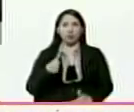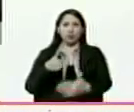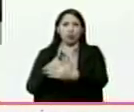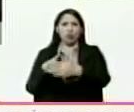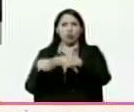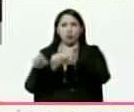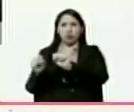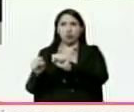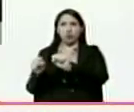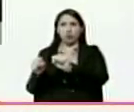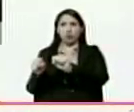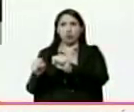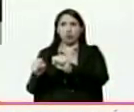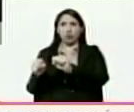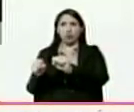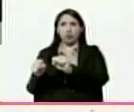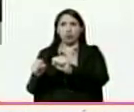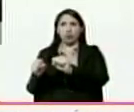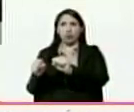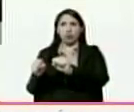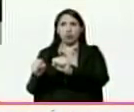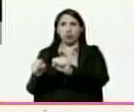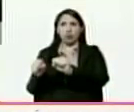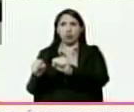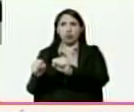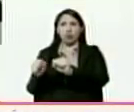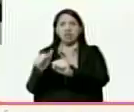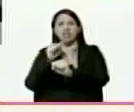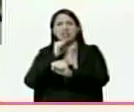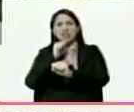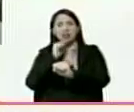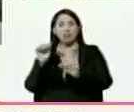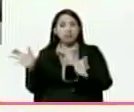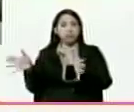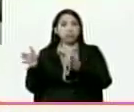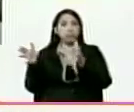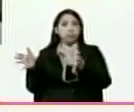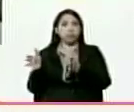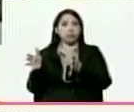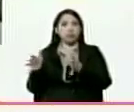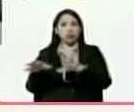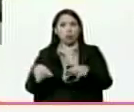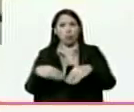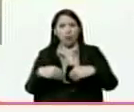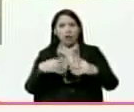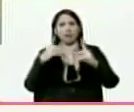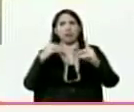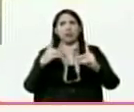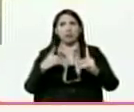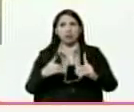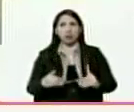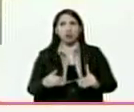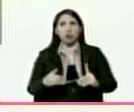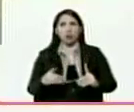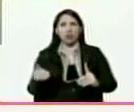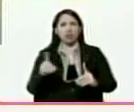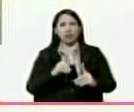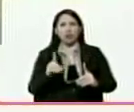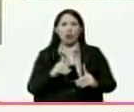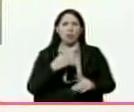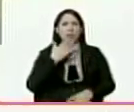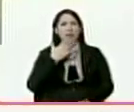contra el dueño del circo, contra el quien les instruyó a ellos tomar esas decisiones. No dedicarnos,